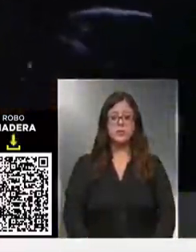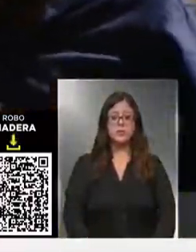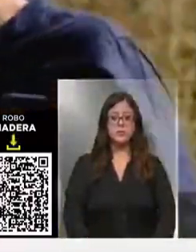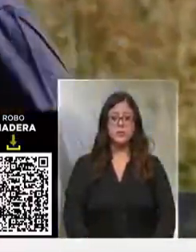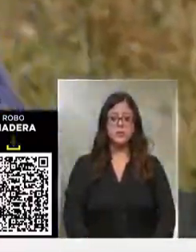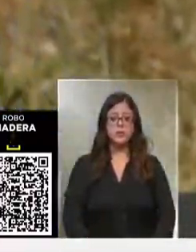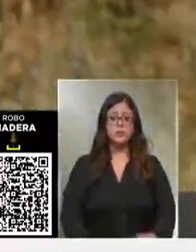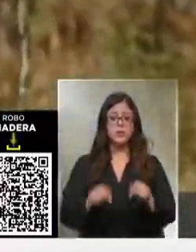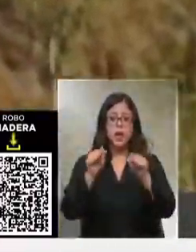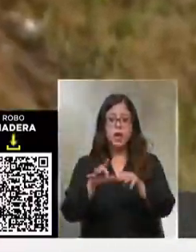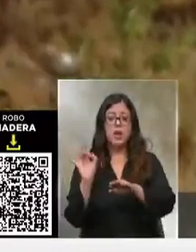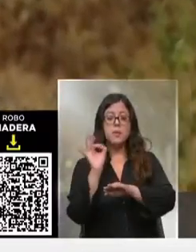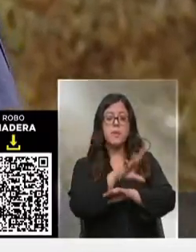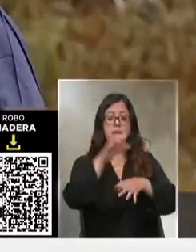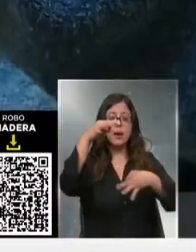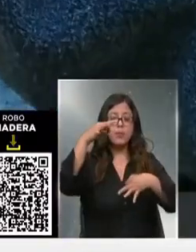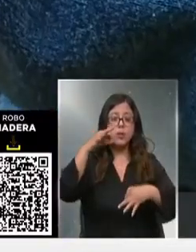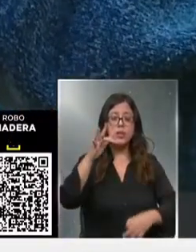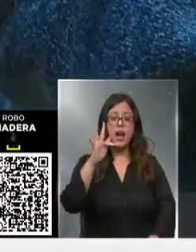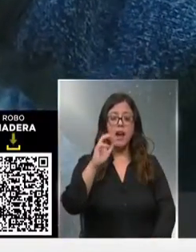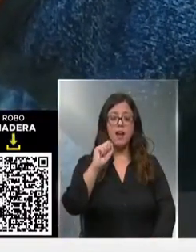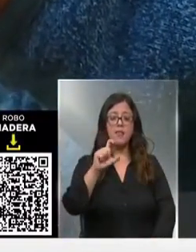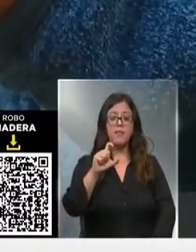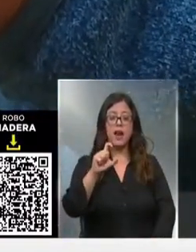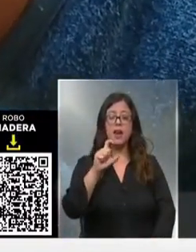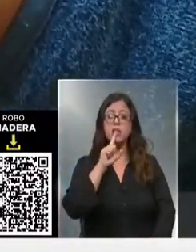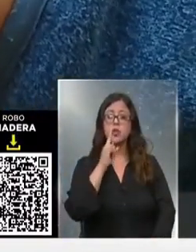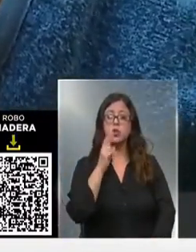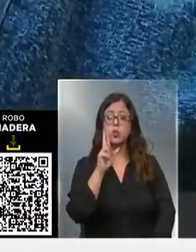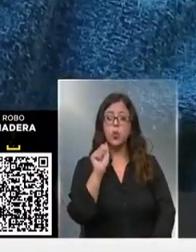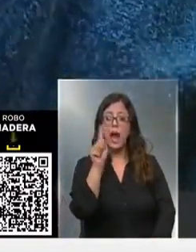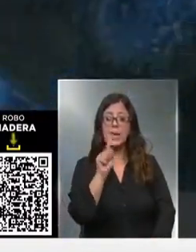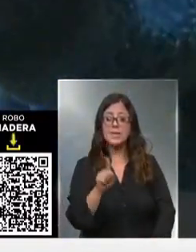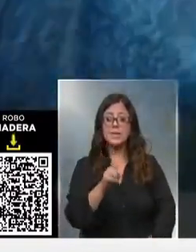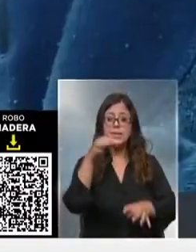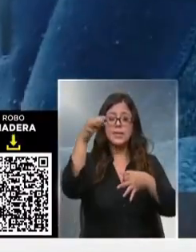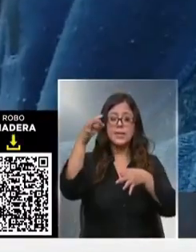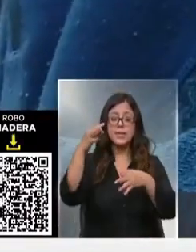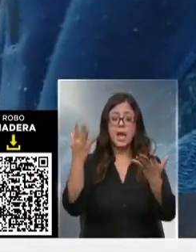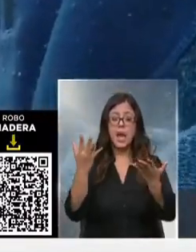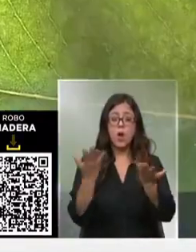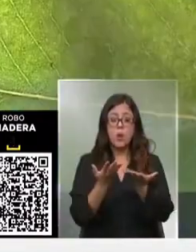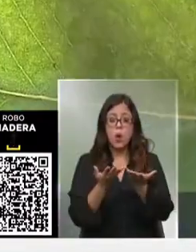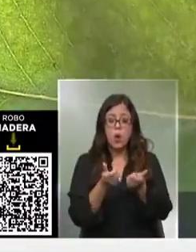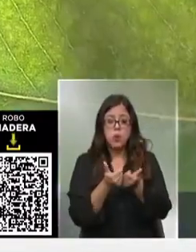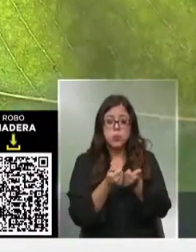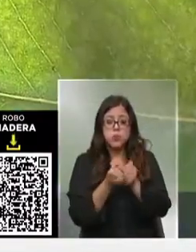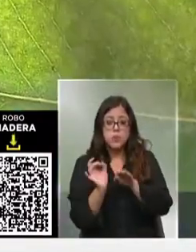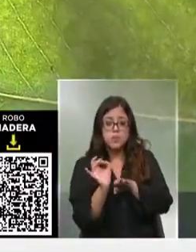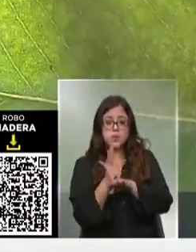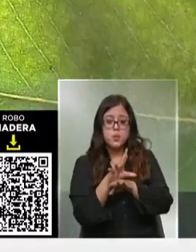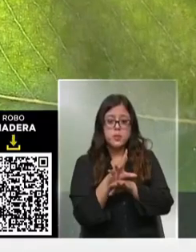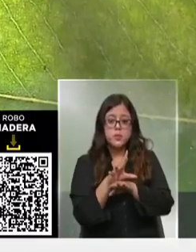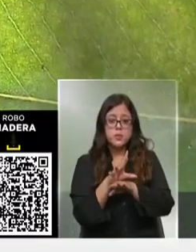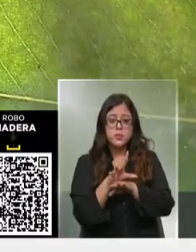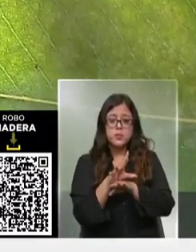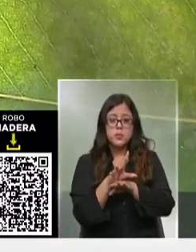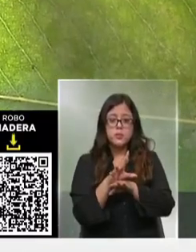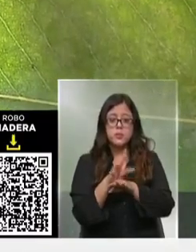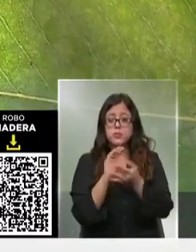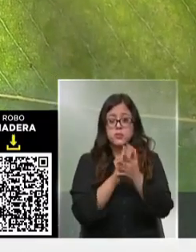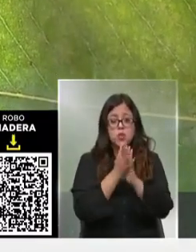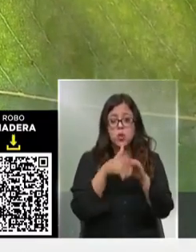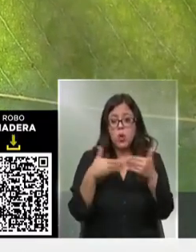Es que envían la factura, por este caso, por medio de teléfono. Como todo se